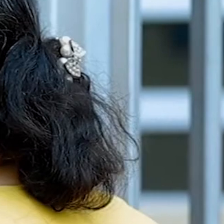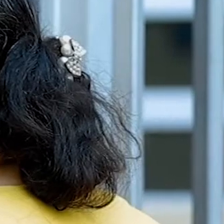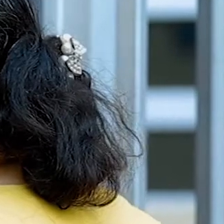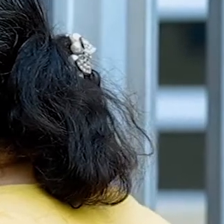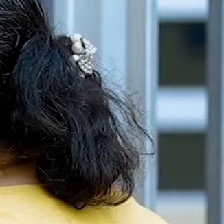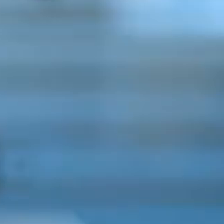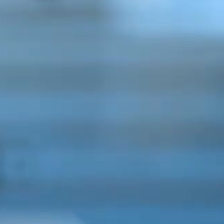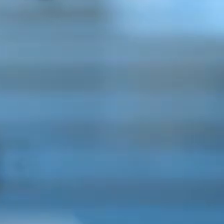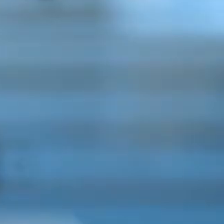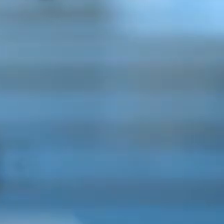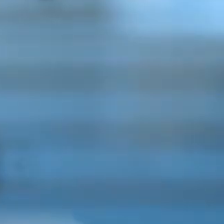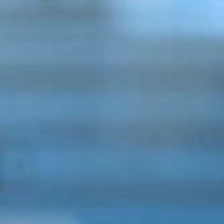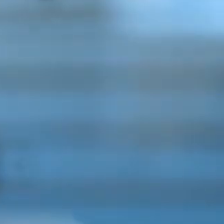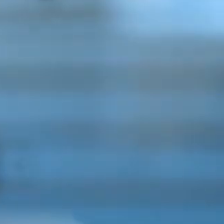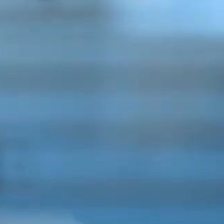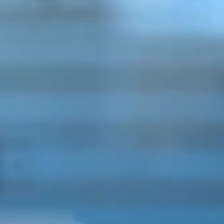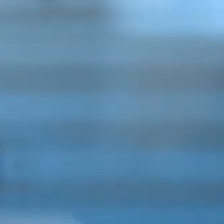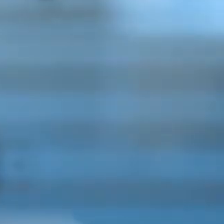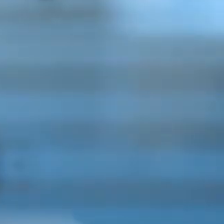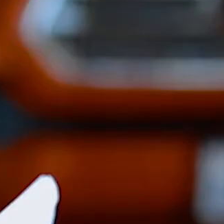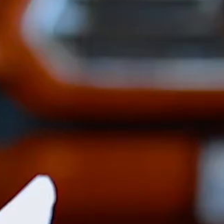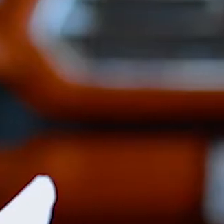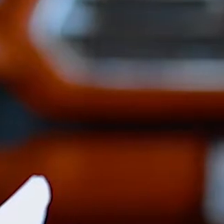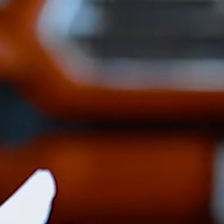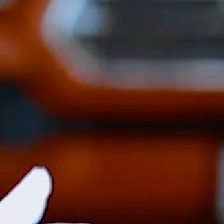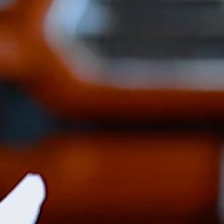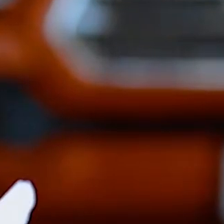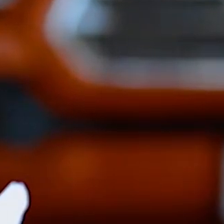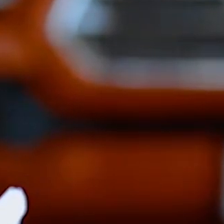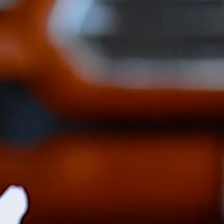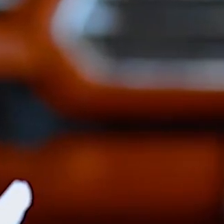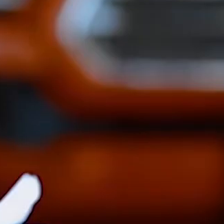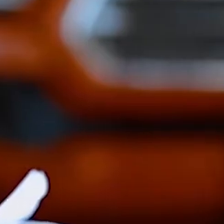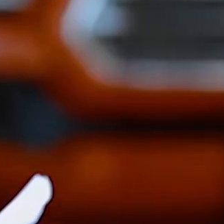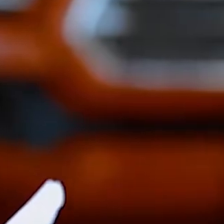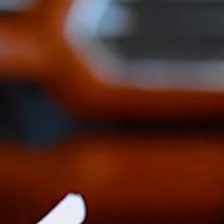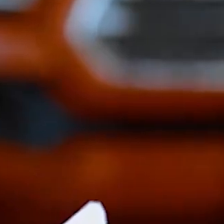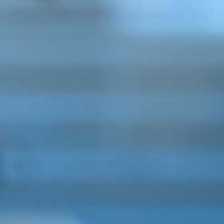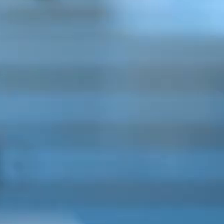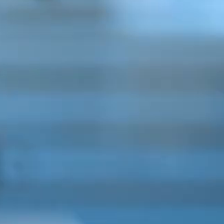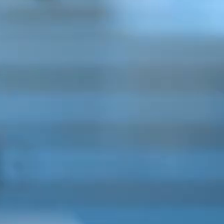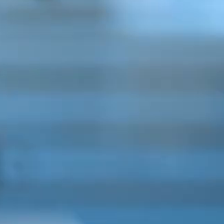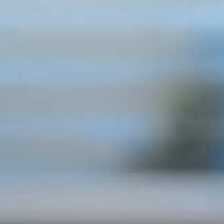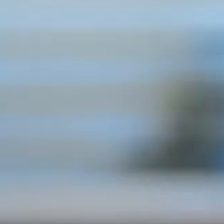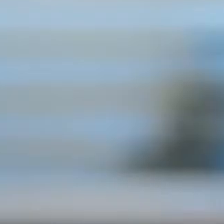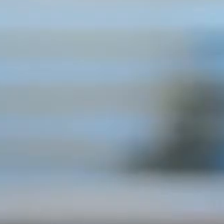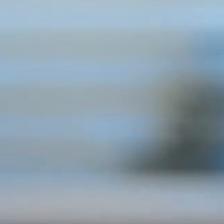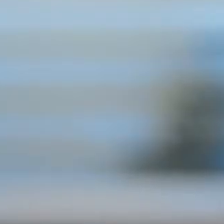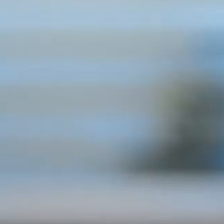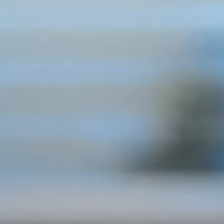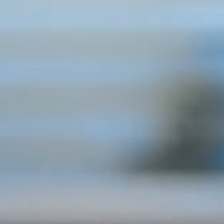poder ingresar. Por eso es importante que usted antes llame para que se registre y esté su nombre agendado.